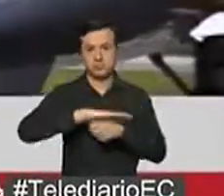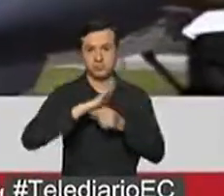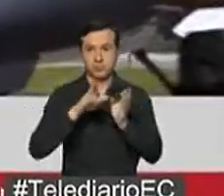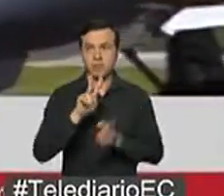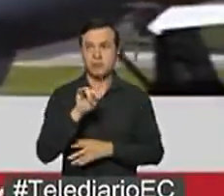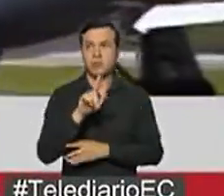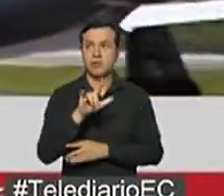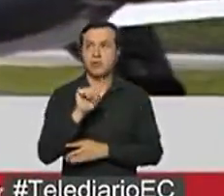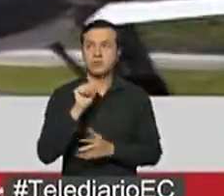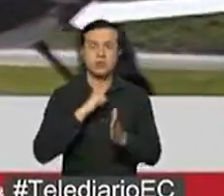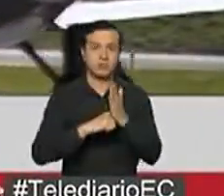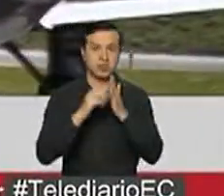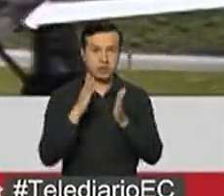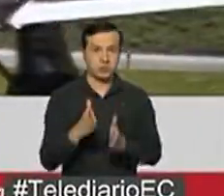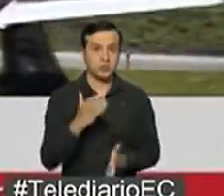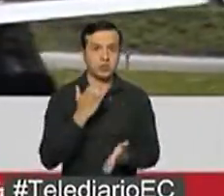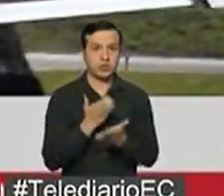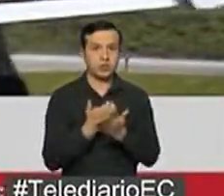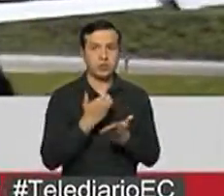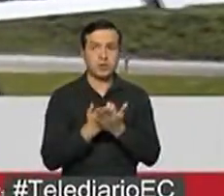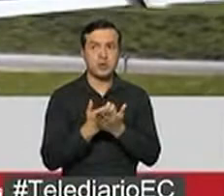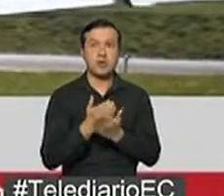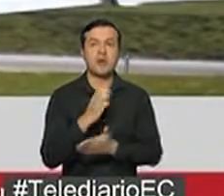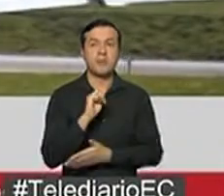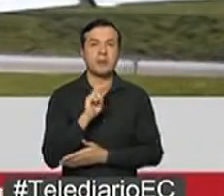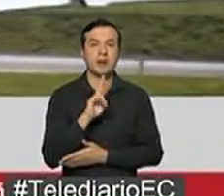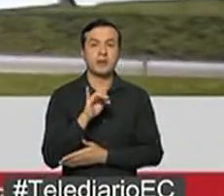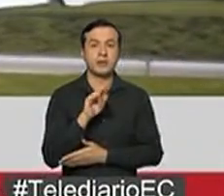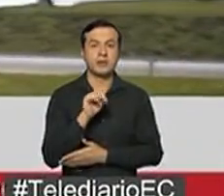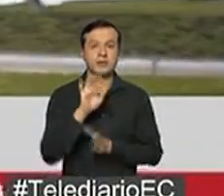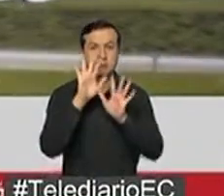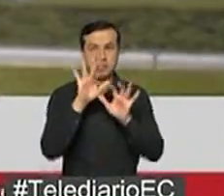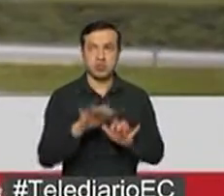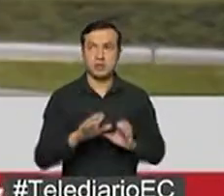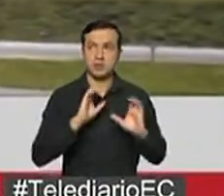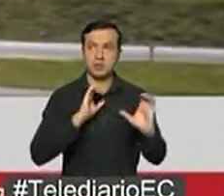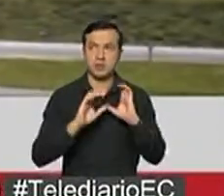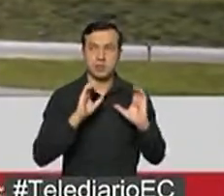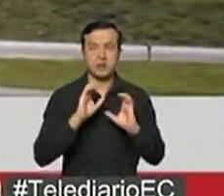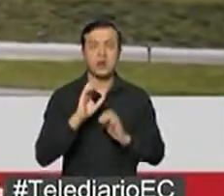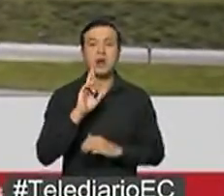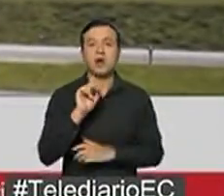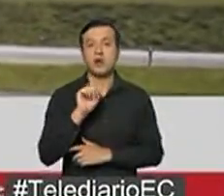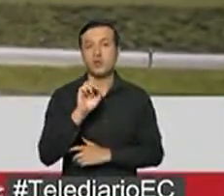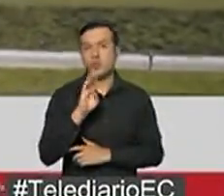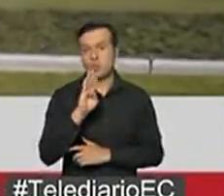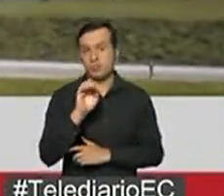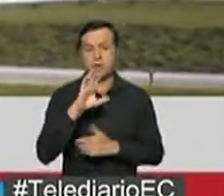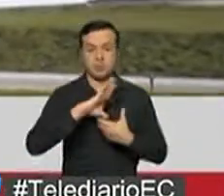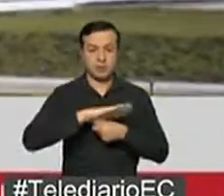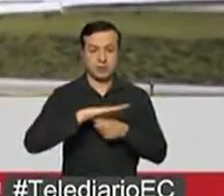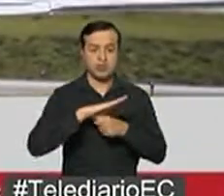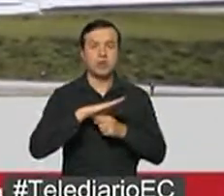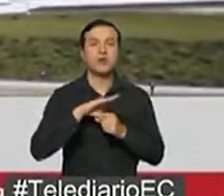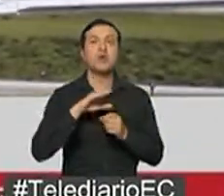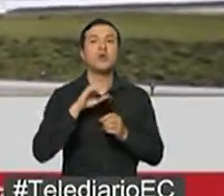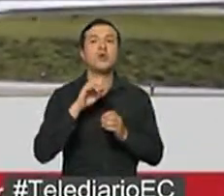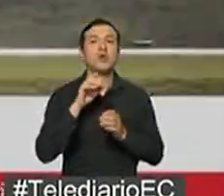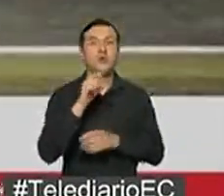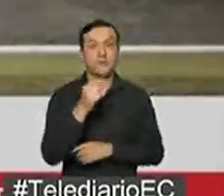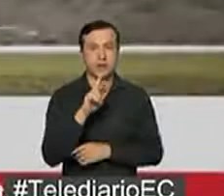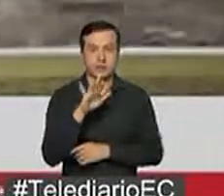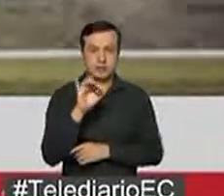valencia el ministro de economía- richard martínez el secretario general de comunicación gabriel arroba y el embajador en guatemala francisco aguirre